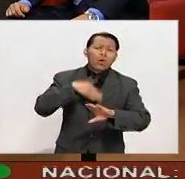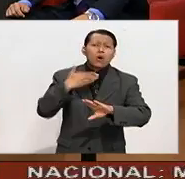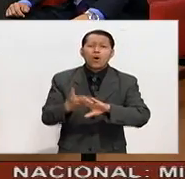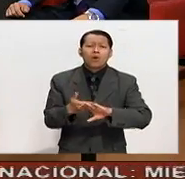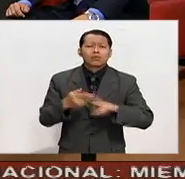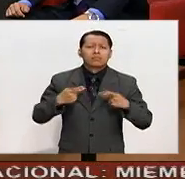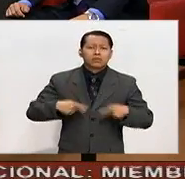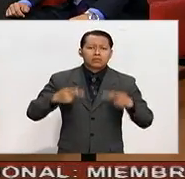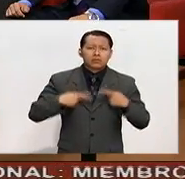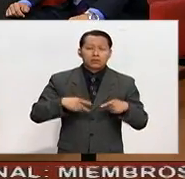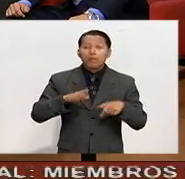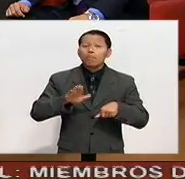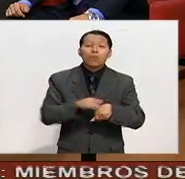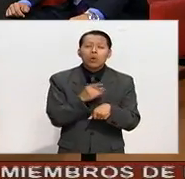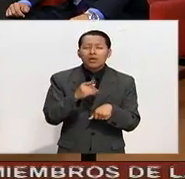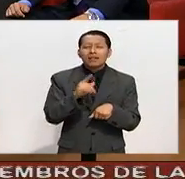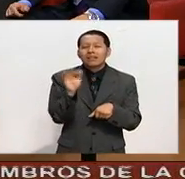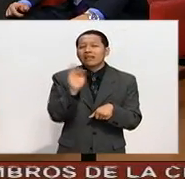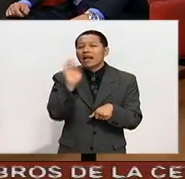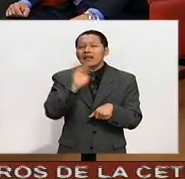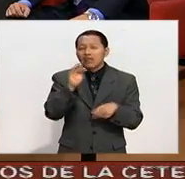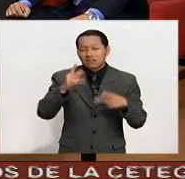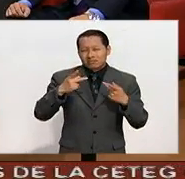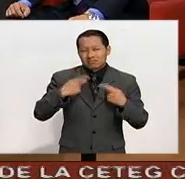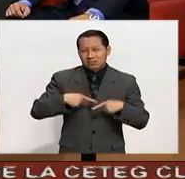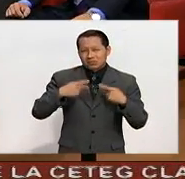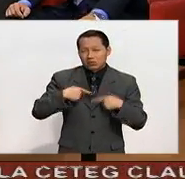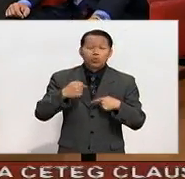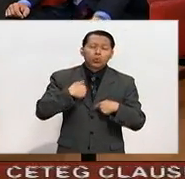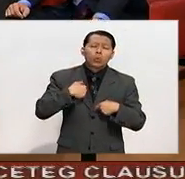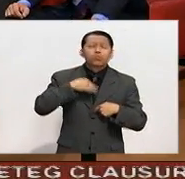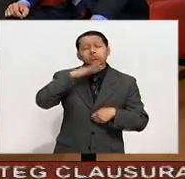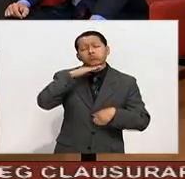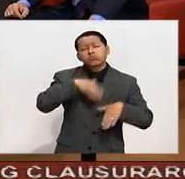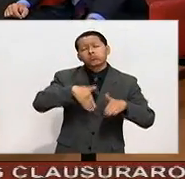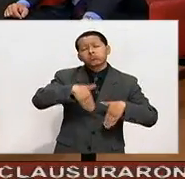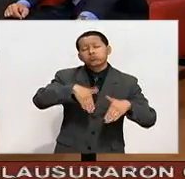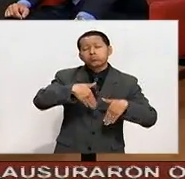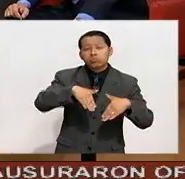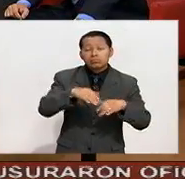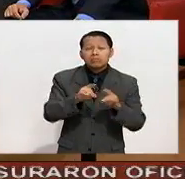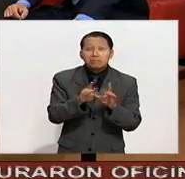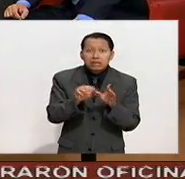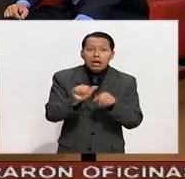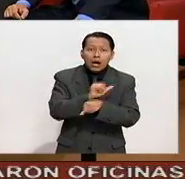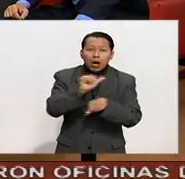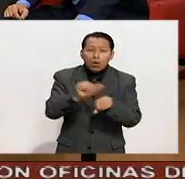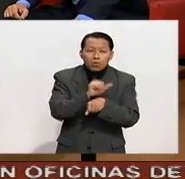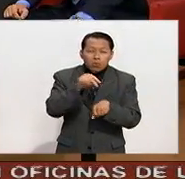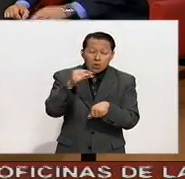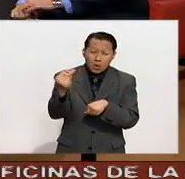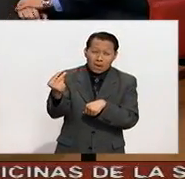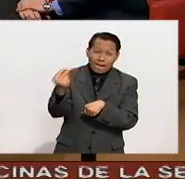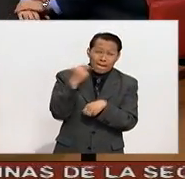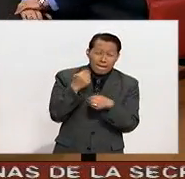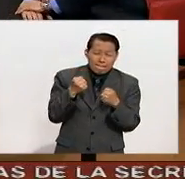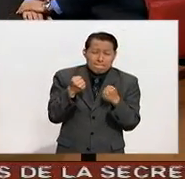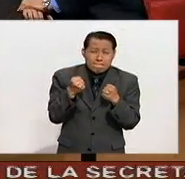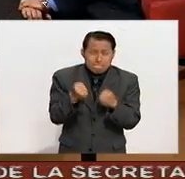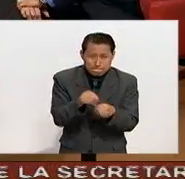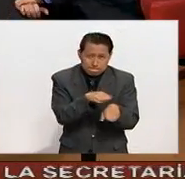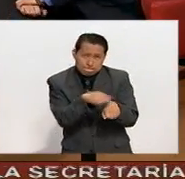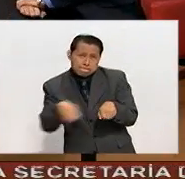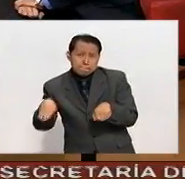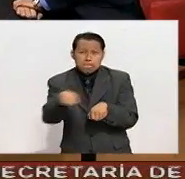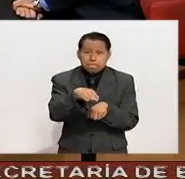un conductor, por esquivarme a mí, puede ser que atropelle a alguien más o choque, y eso es lo que está pasando por una falta de conciencia. Así que,